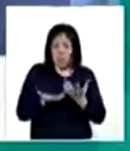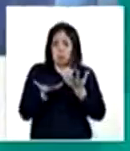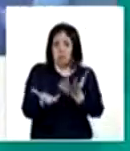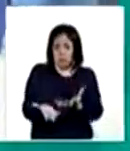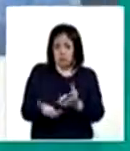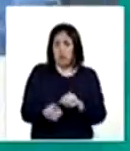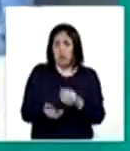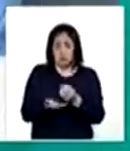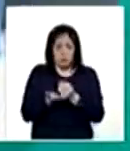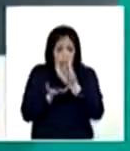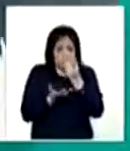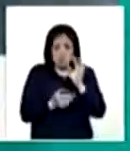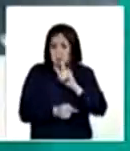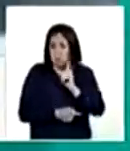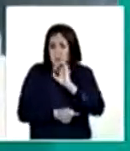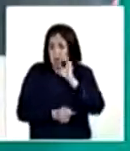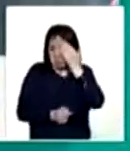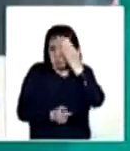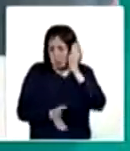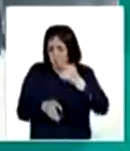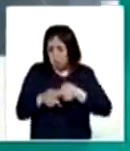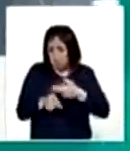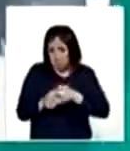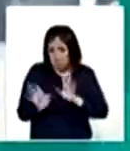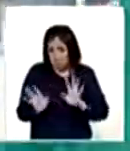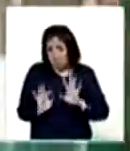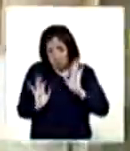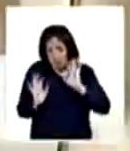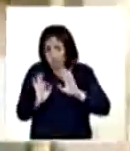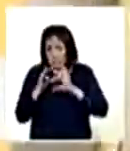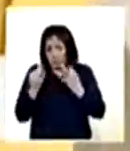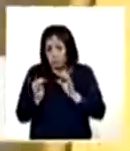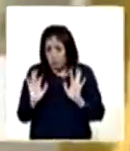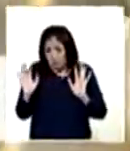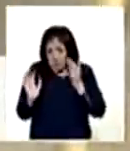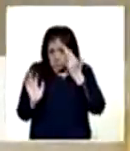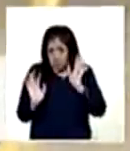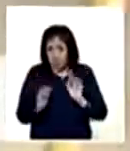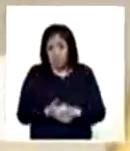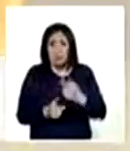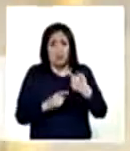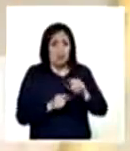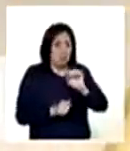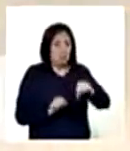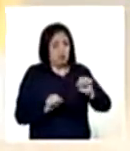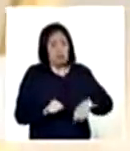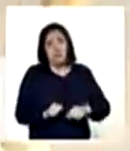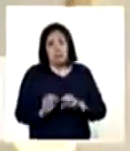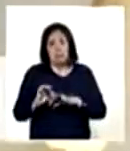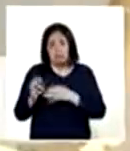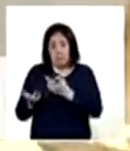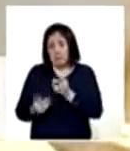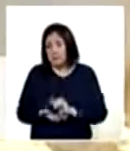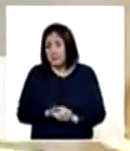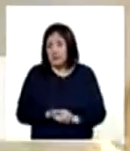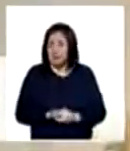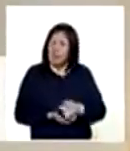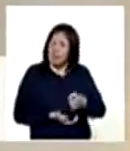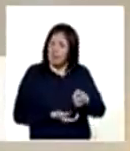floral. No se ha identificado como familiar, pero sí señaló que era pariente. Él ha sido